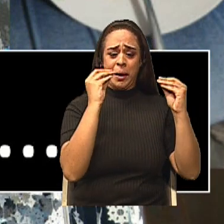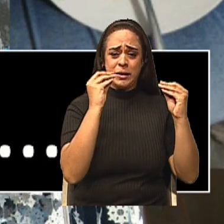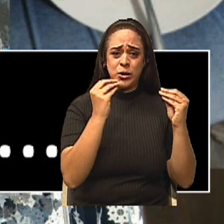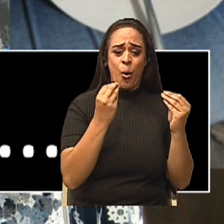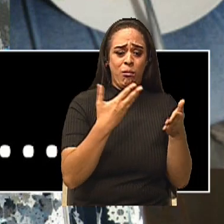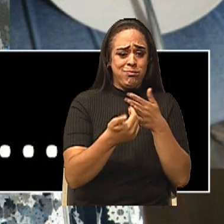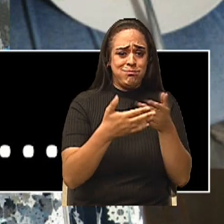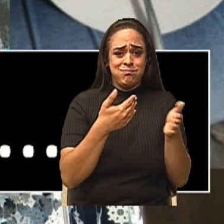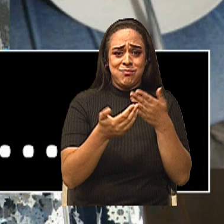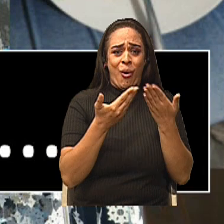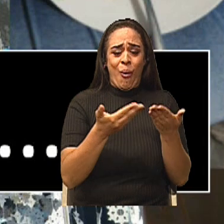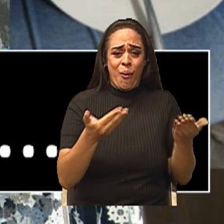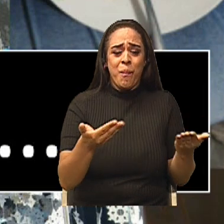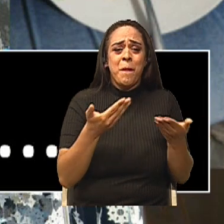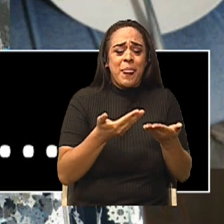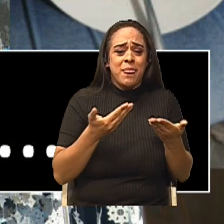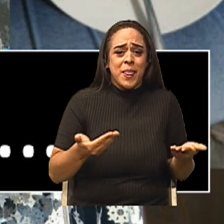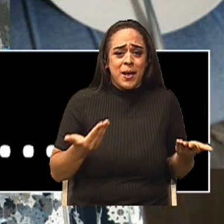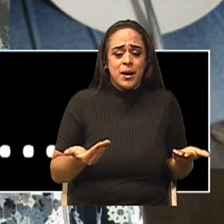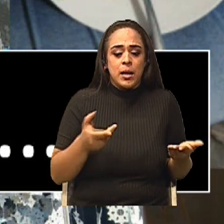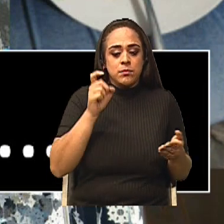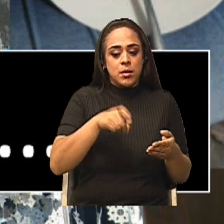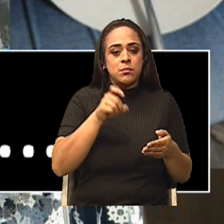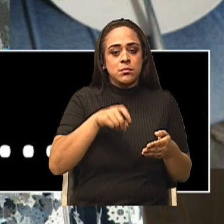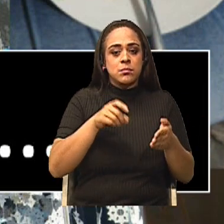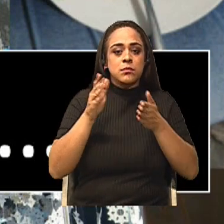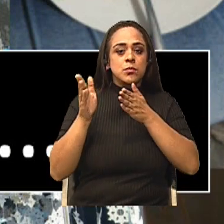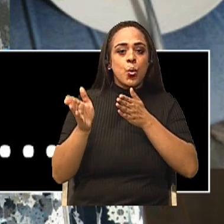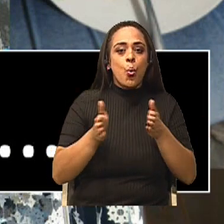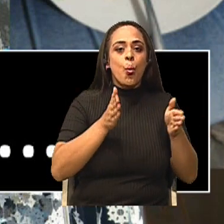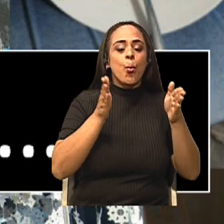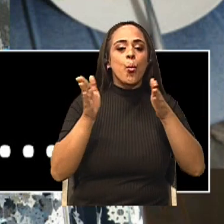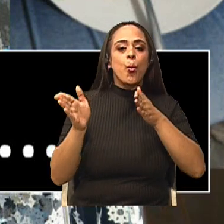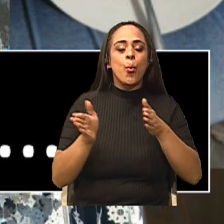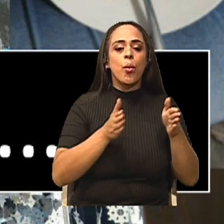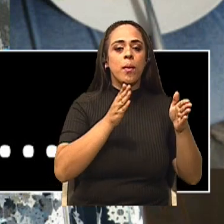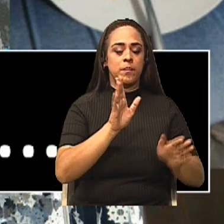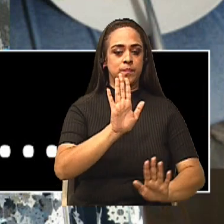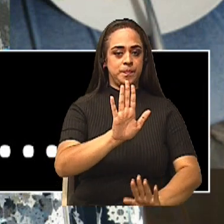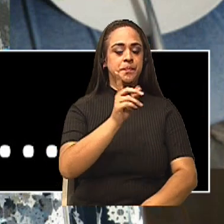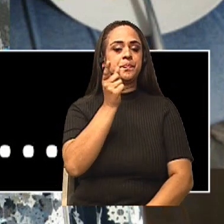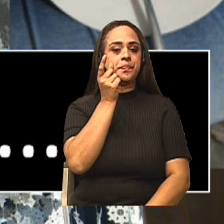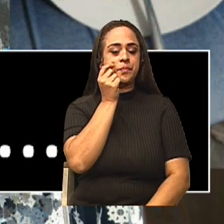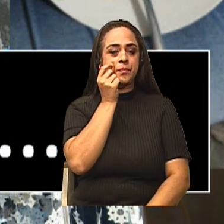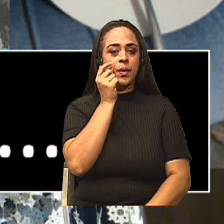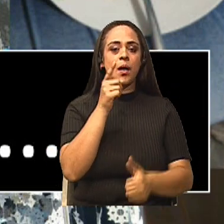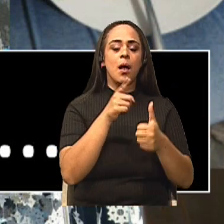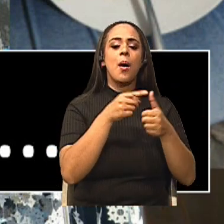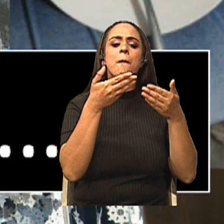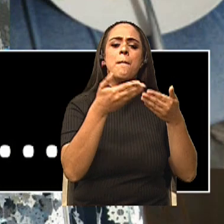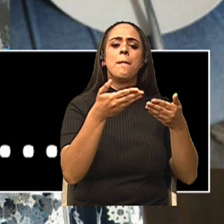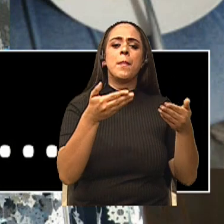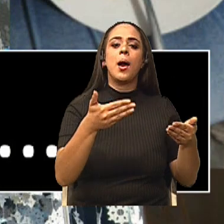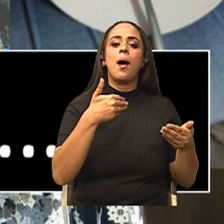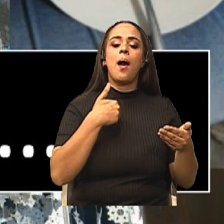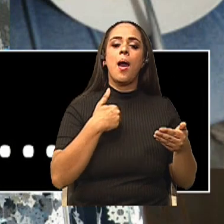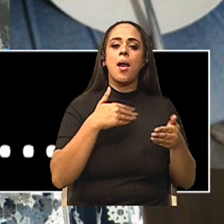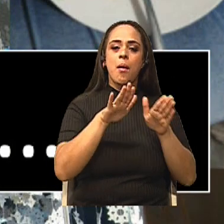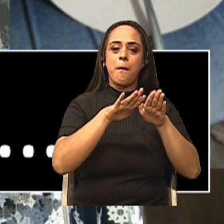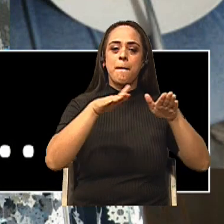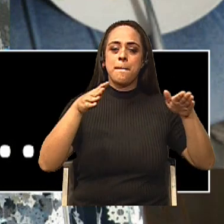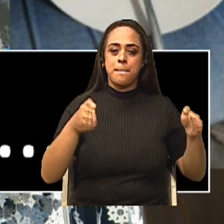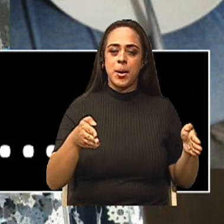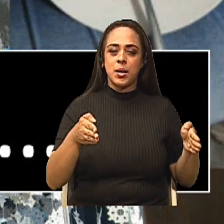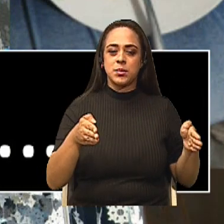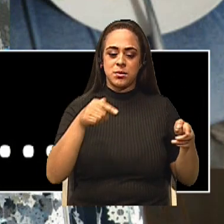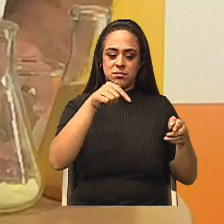materia. Entonces necesitamos ordenarlo. Entonces vamos a ver ahora sí los materiales que tengo acá en la mesa y vamos